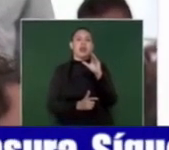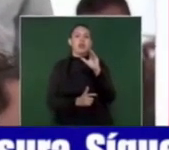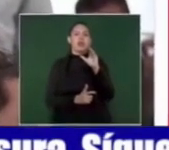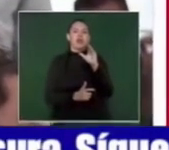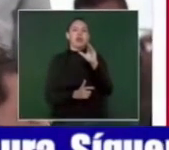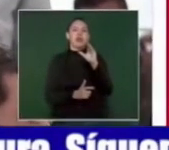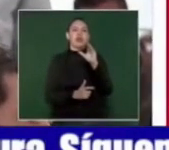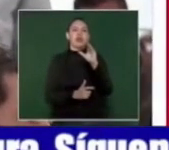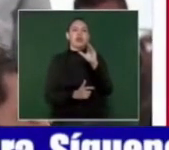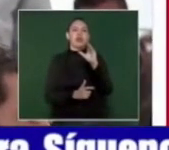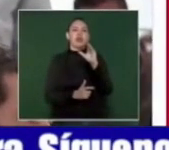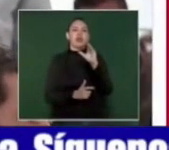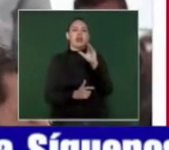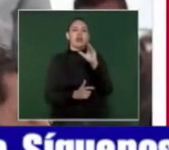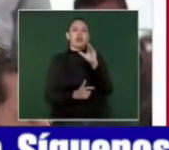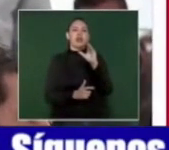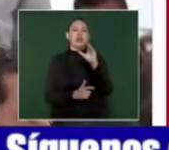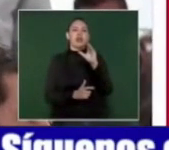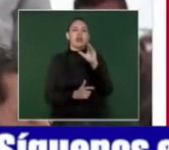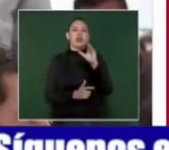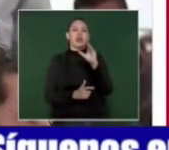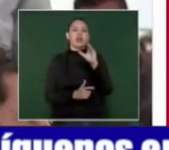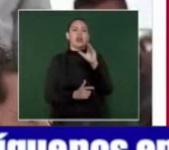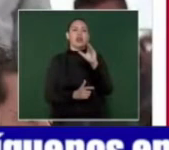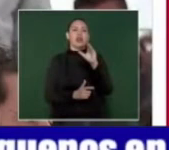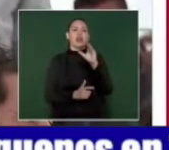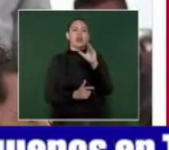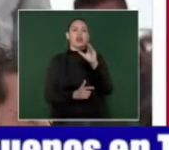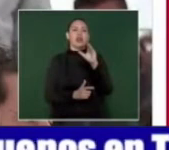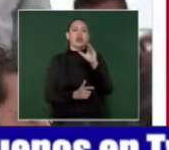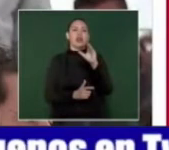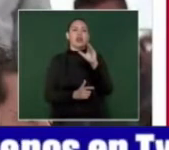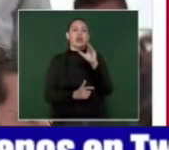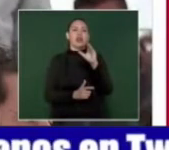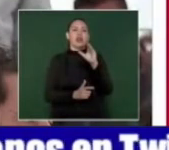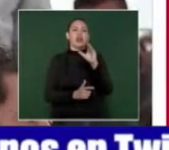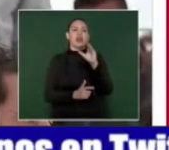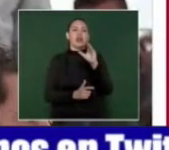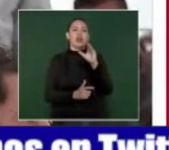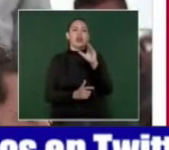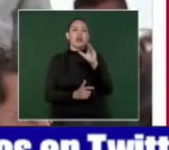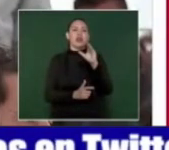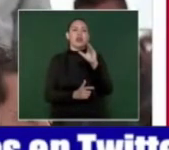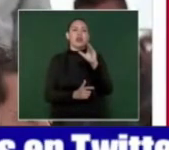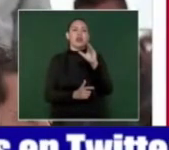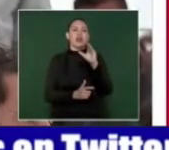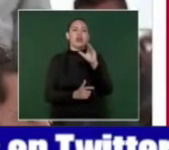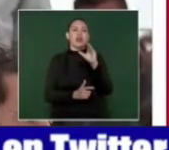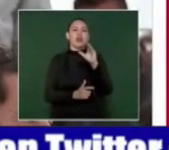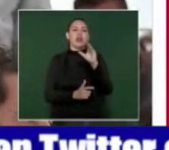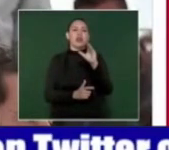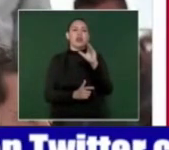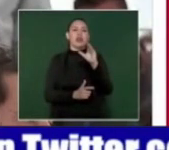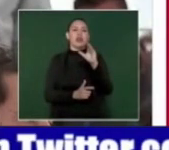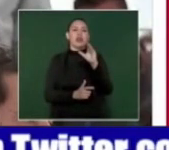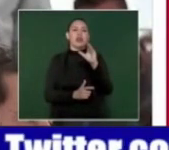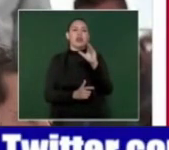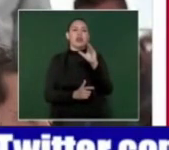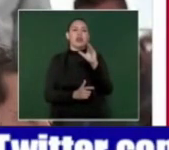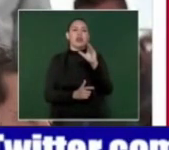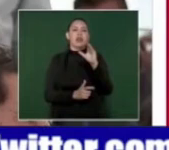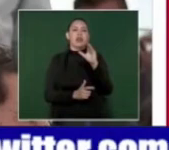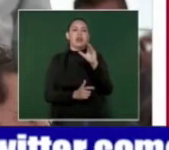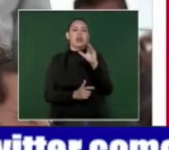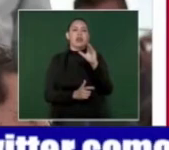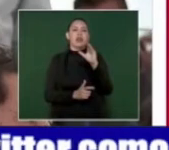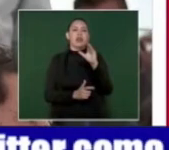más importante punto de la pregunta. Pero fíjate cómo la oposición parte de una